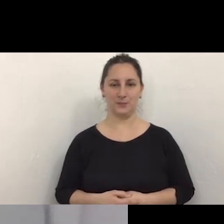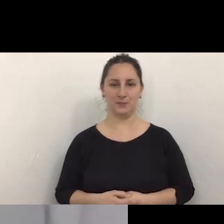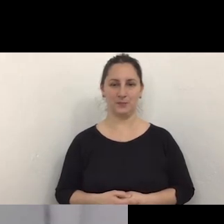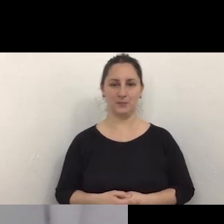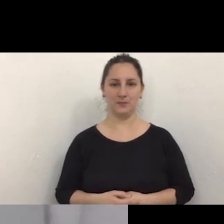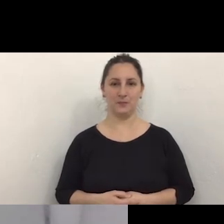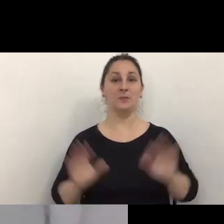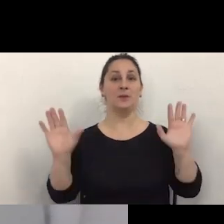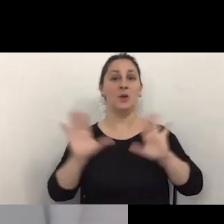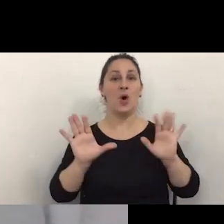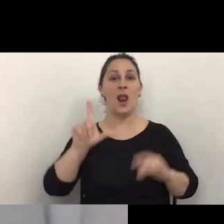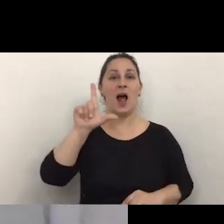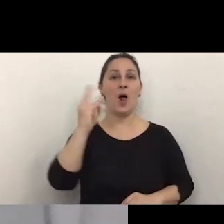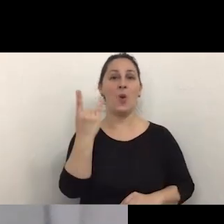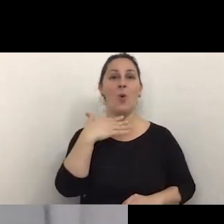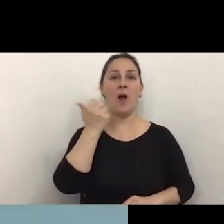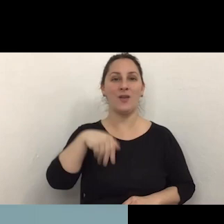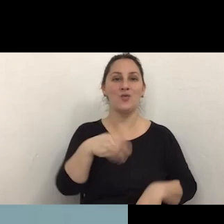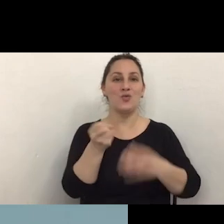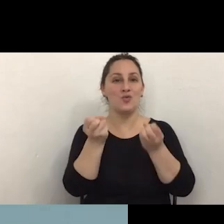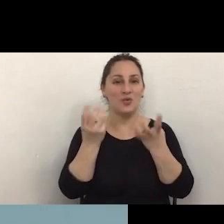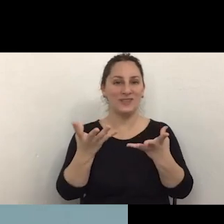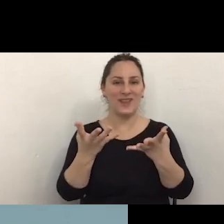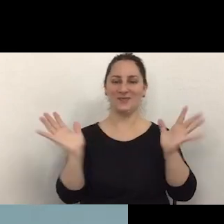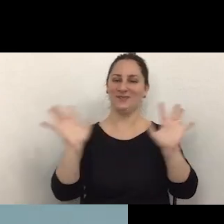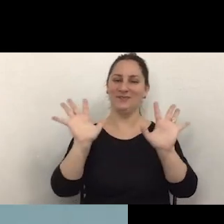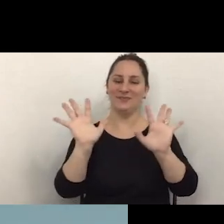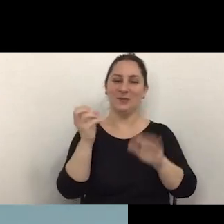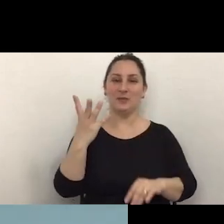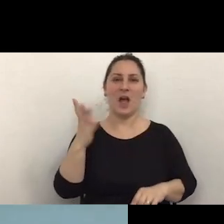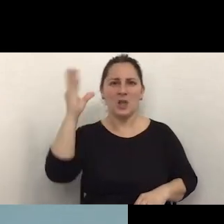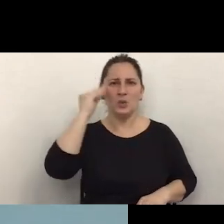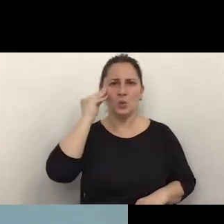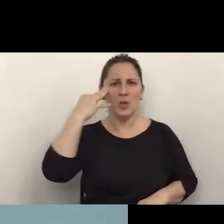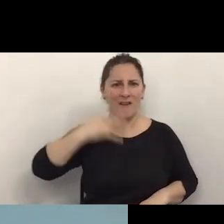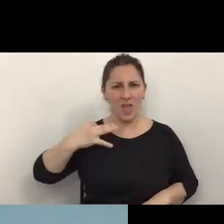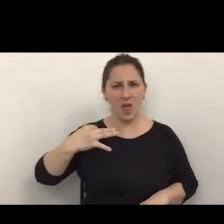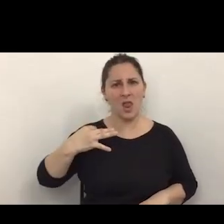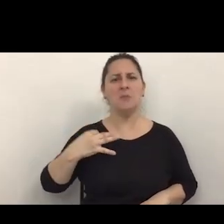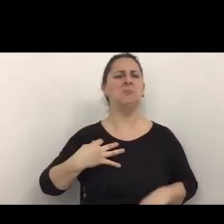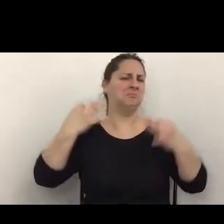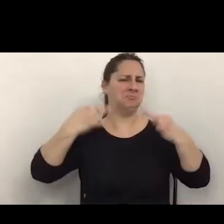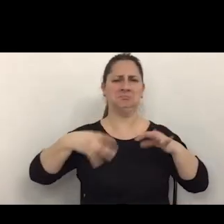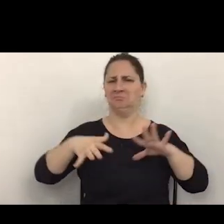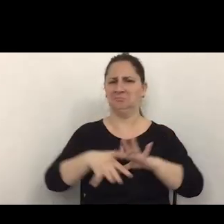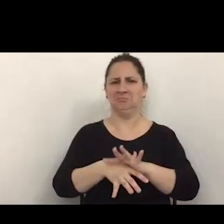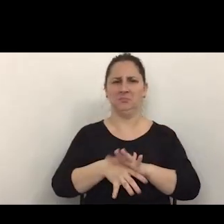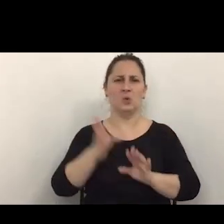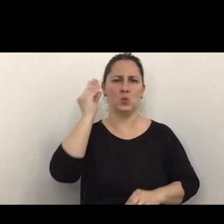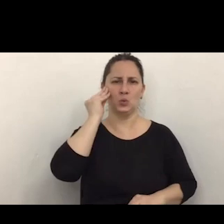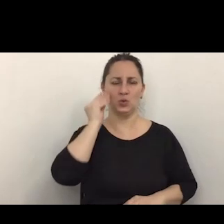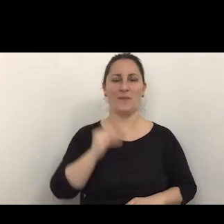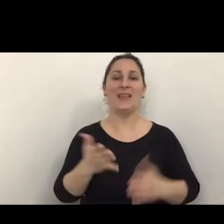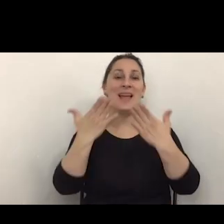Hola, María Luján, ¿cómo estás? Hola, ¿qué tal? ¿Se me escucha bien ahí? Excelente, perfecto. Bueno, muchas gracias